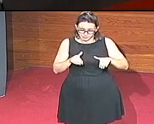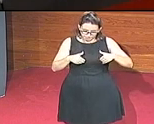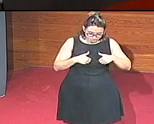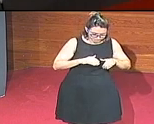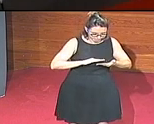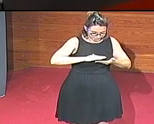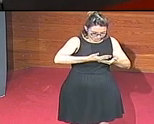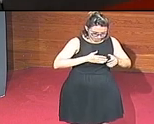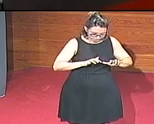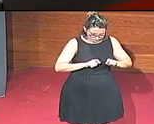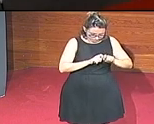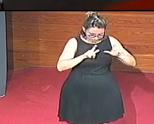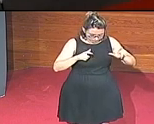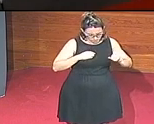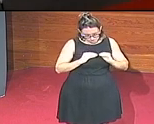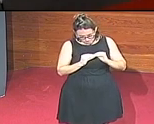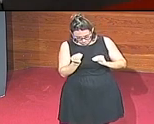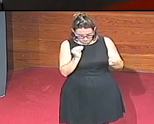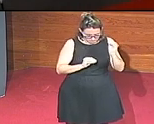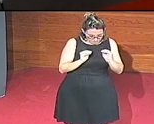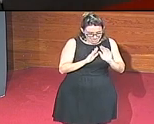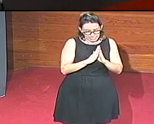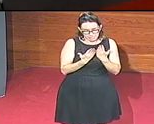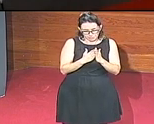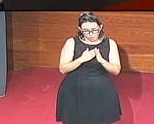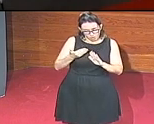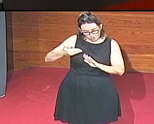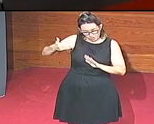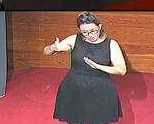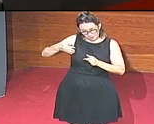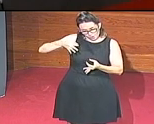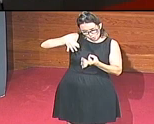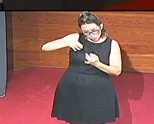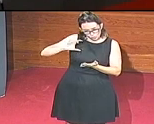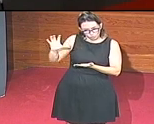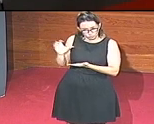diseñar un libro con todas las láminas que habíamos hecho